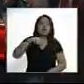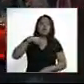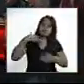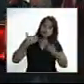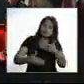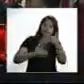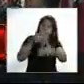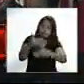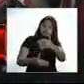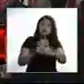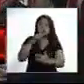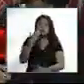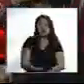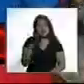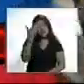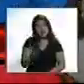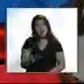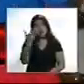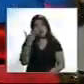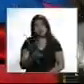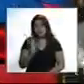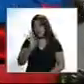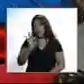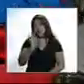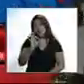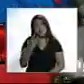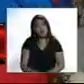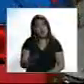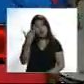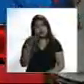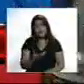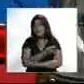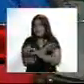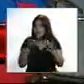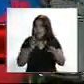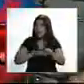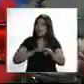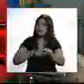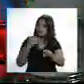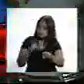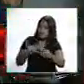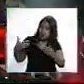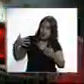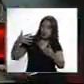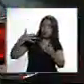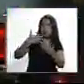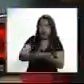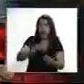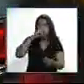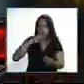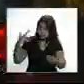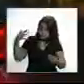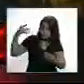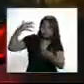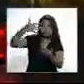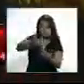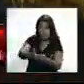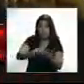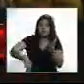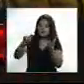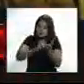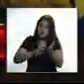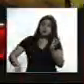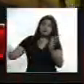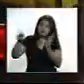es bien importante, y sobre todo en un momento donde se ha venido a lo largo de estos últimos años